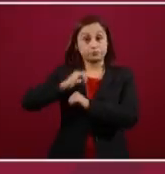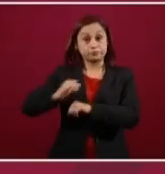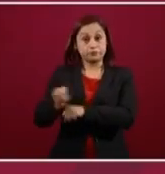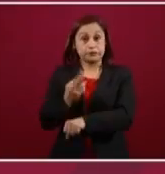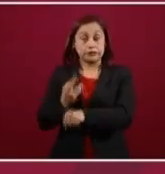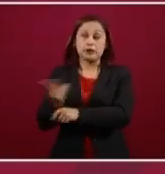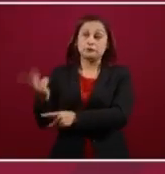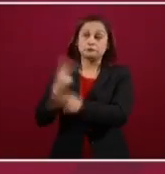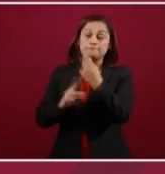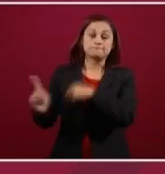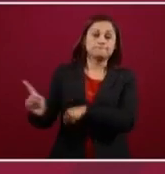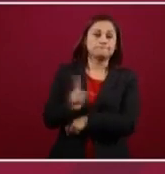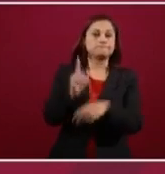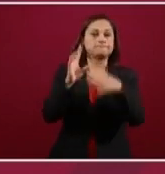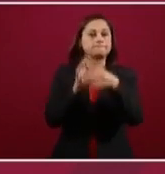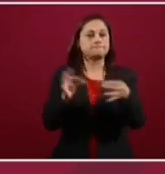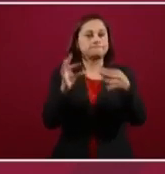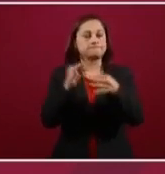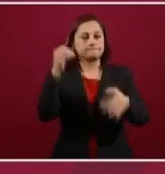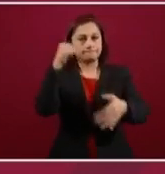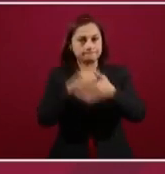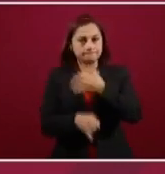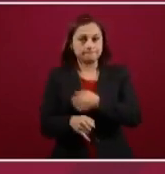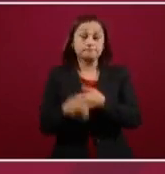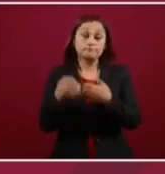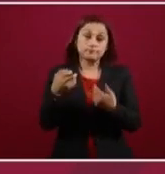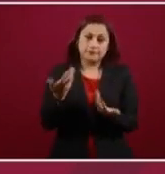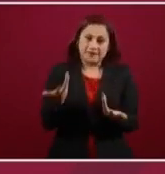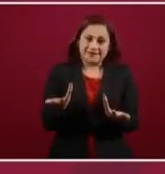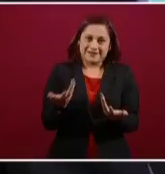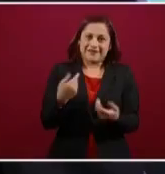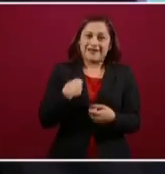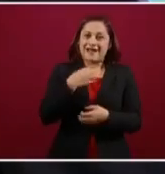repito, para el pueblo de México.